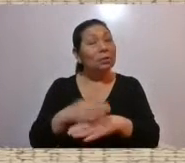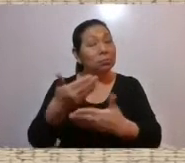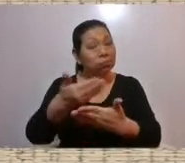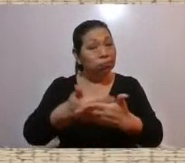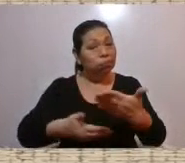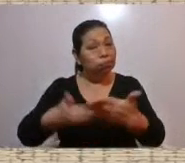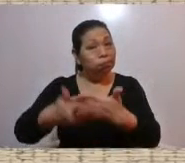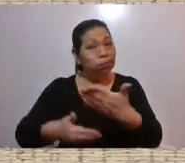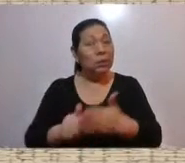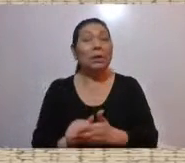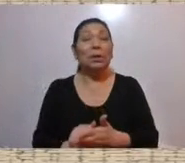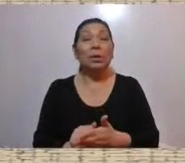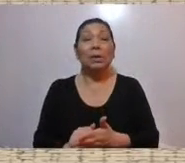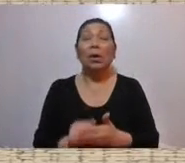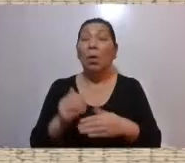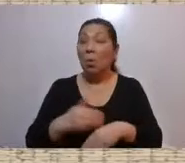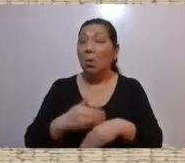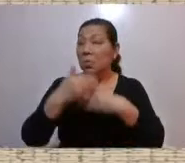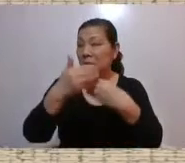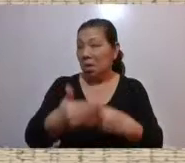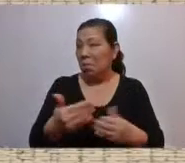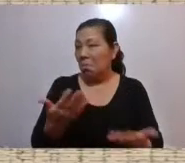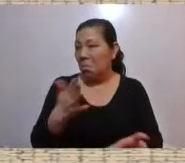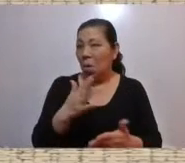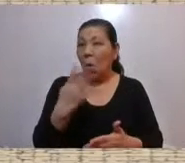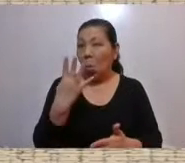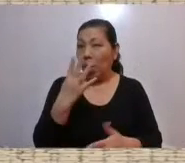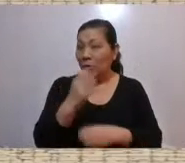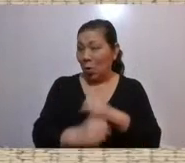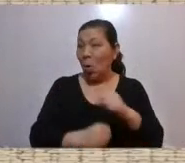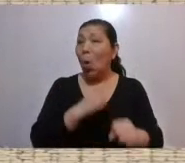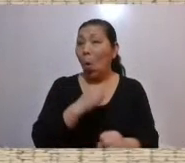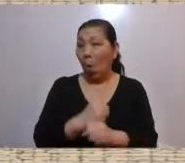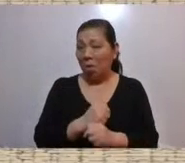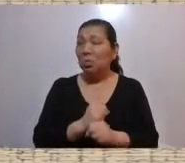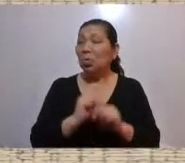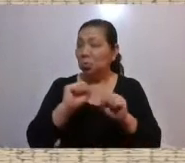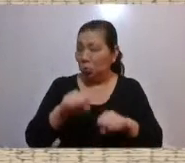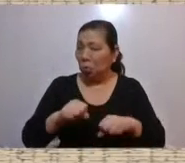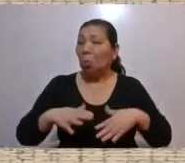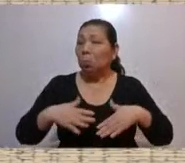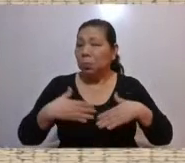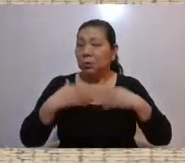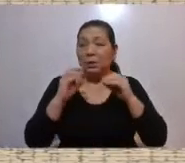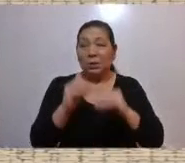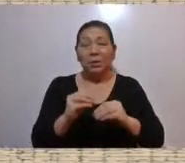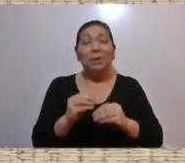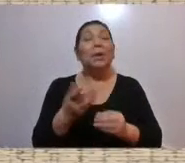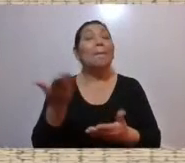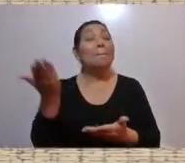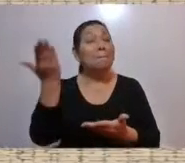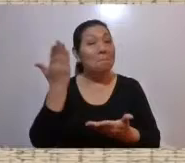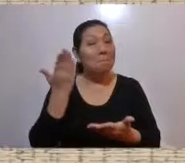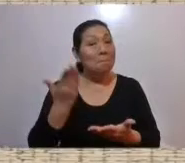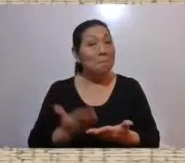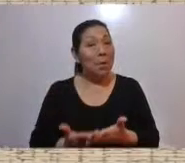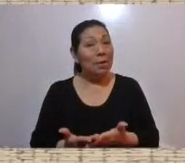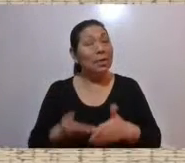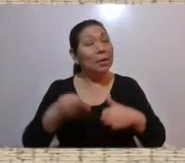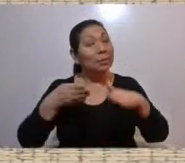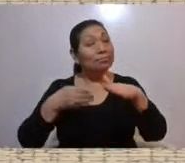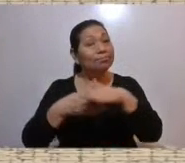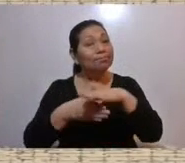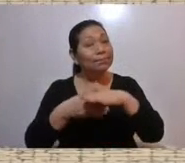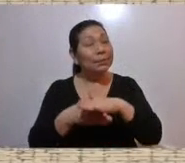ejecución de un plan de acción que, en un plazo máximo de 4 años, pueda asegurar la